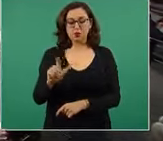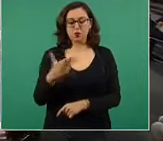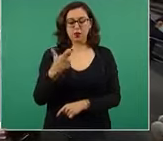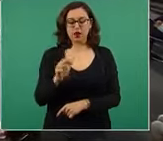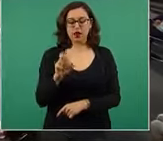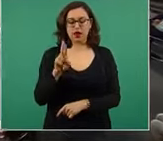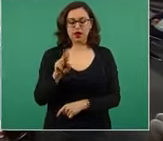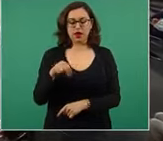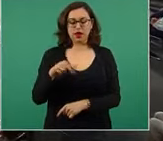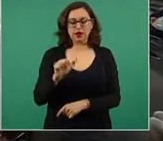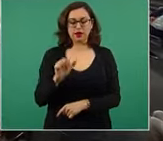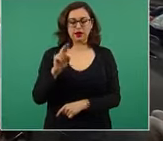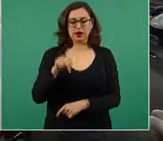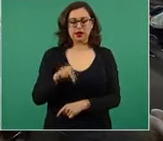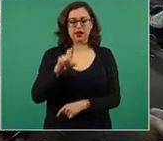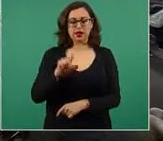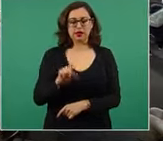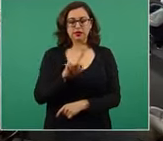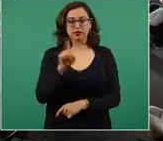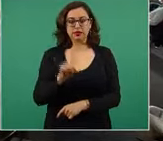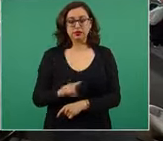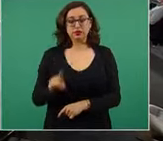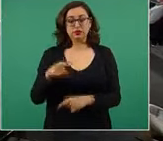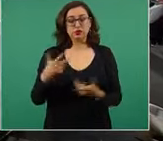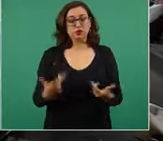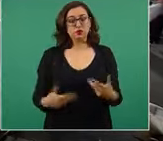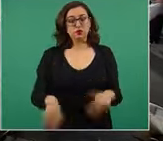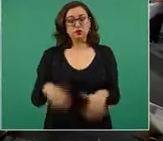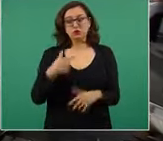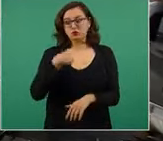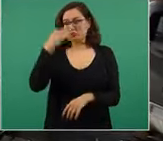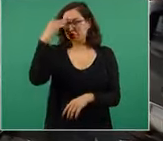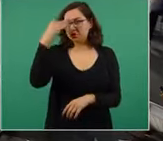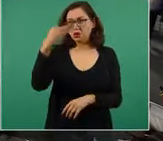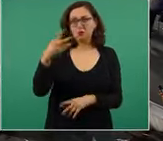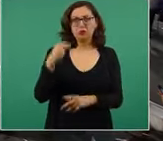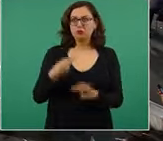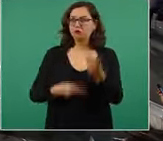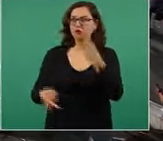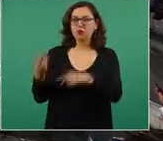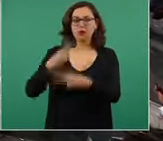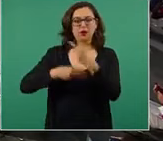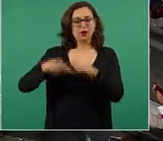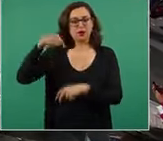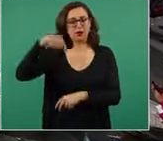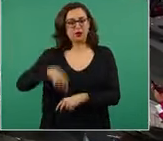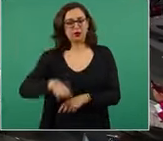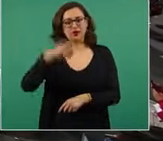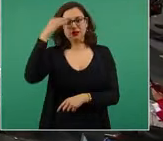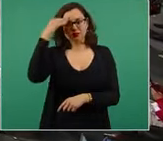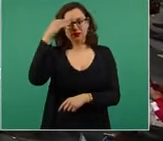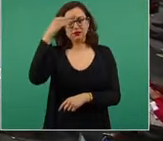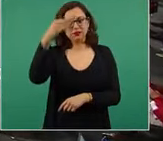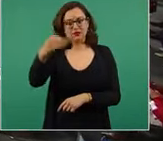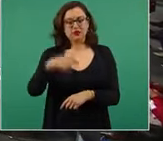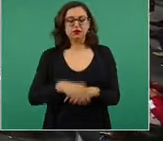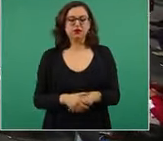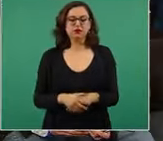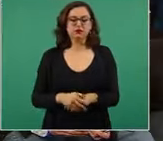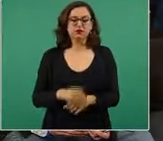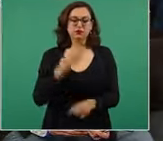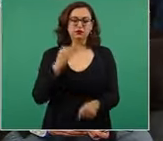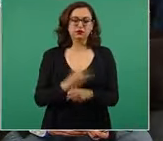ausencia ya larga. Señor presidente, tengo algunos asuntos que voy a mencionar muy